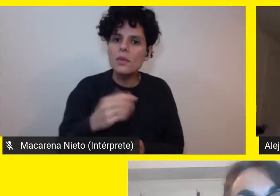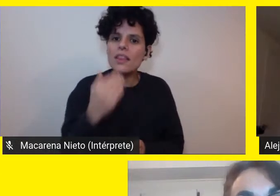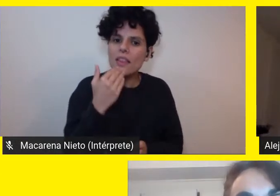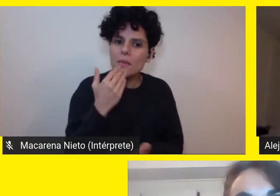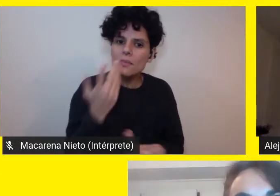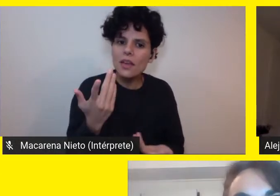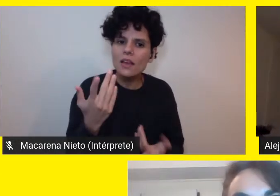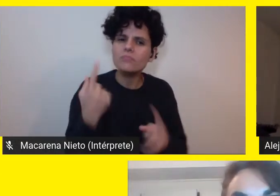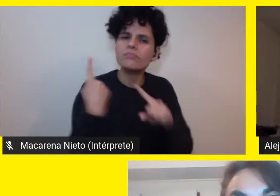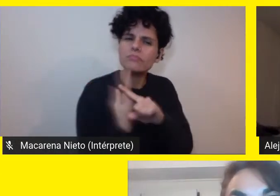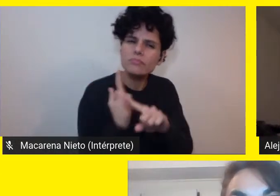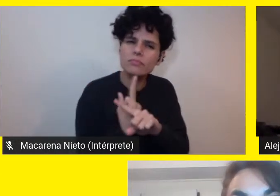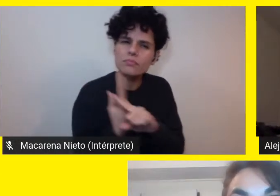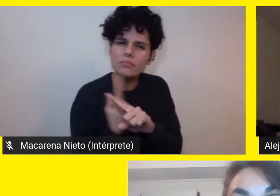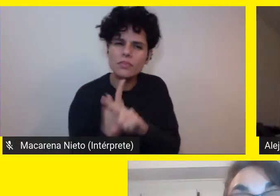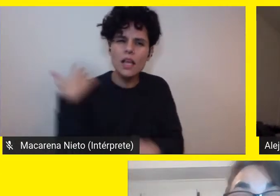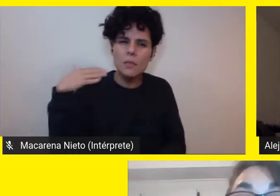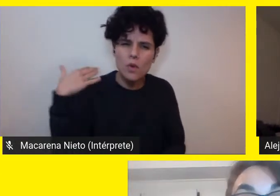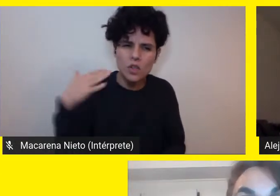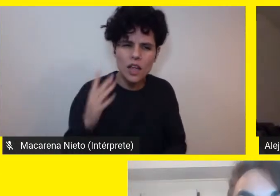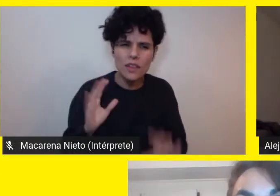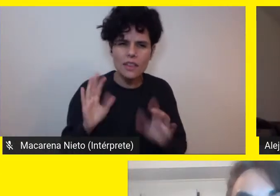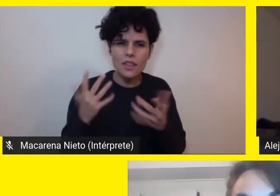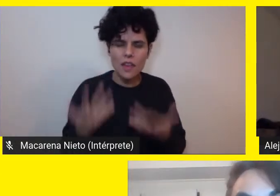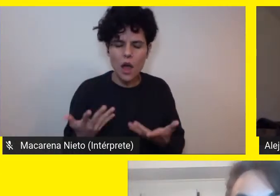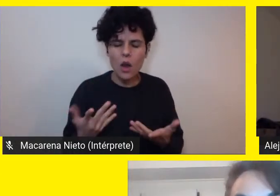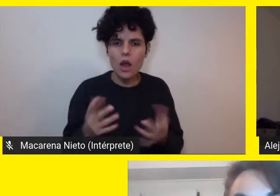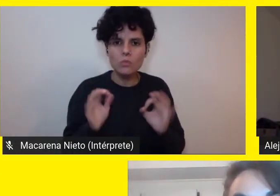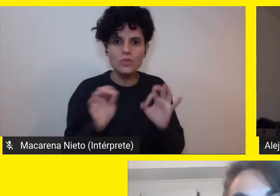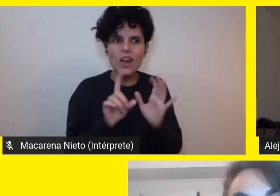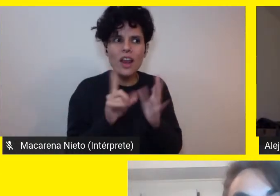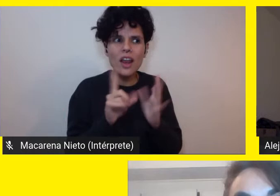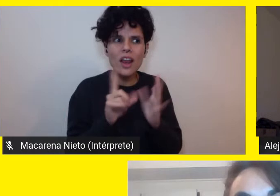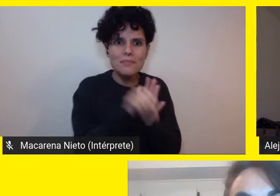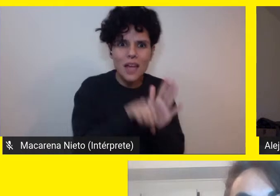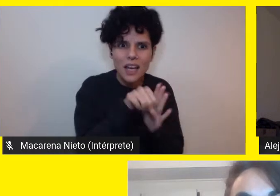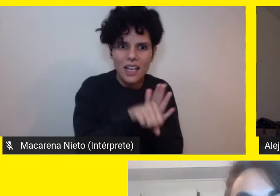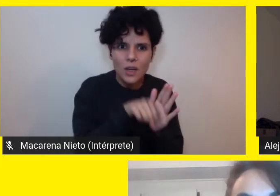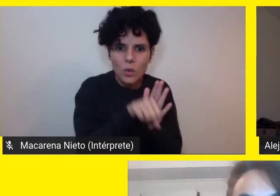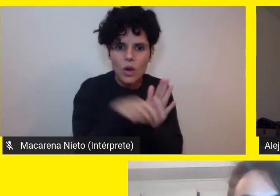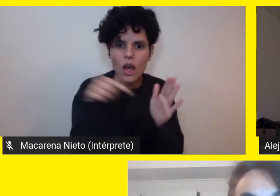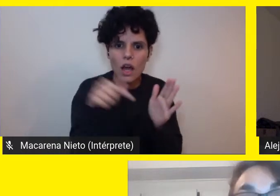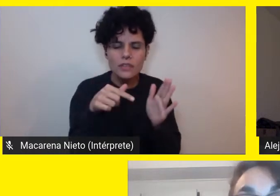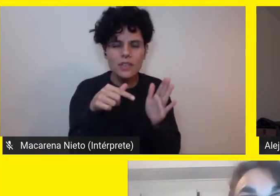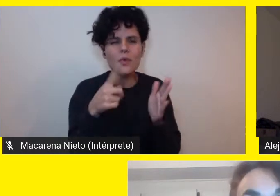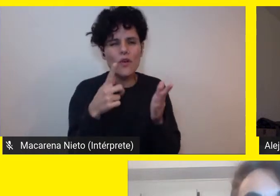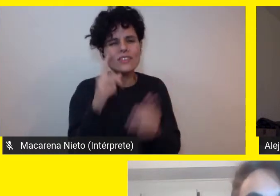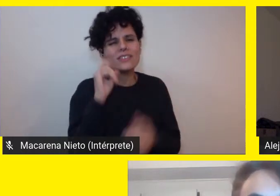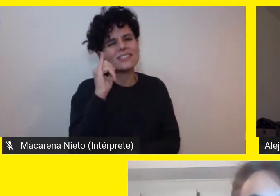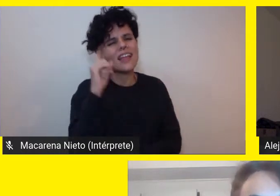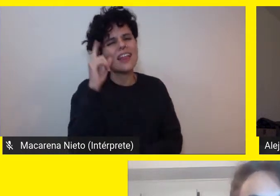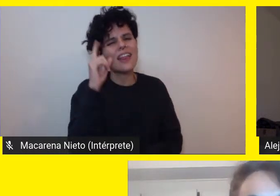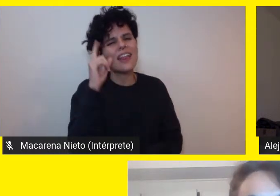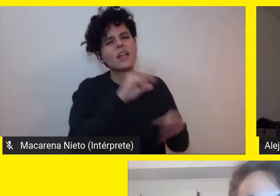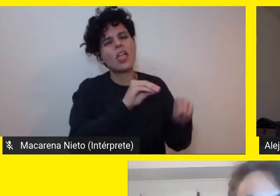también de esta película que si bien costó que saliera a la luz, qué bueno que lo